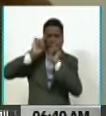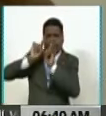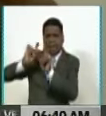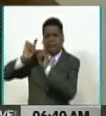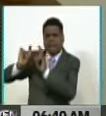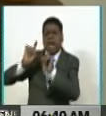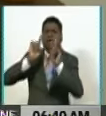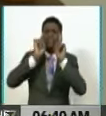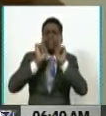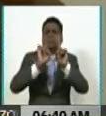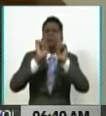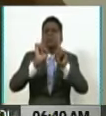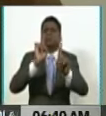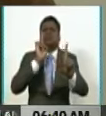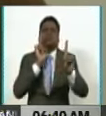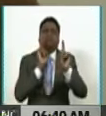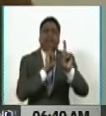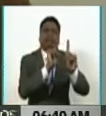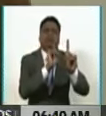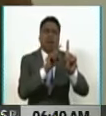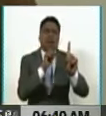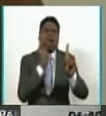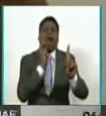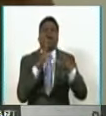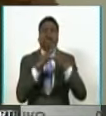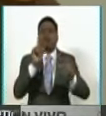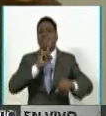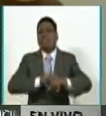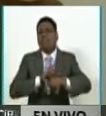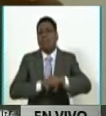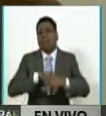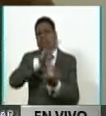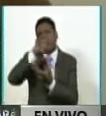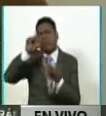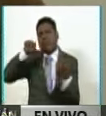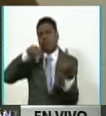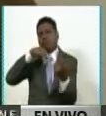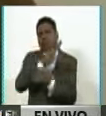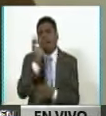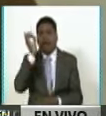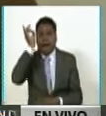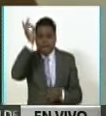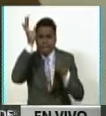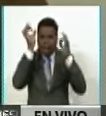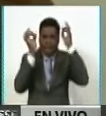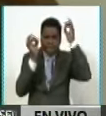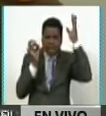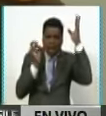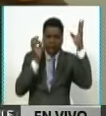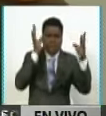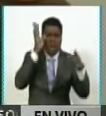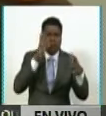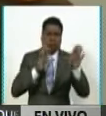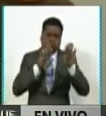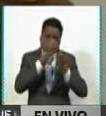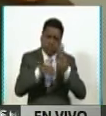donde en todo momento esta revolución estamos dados a inventar y salir